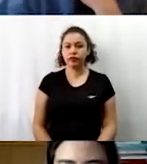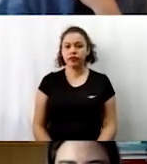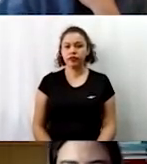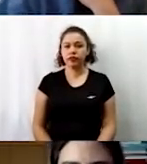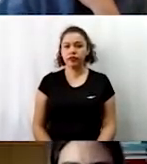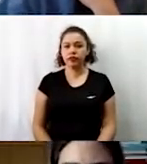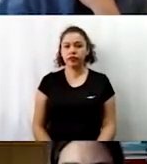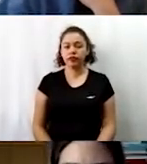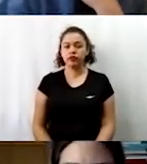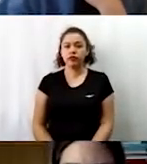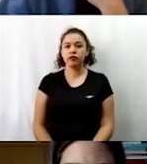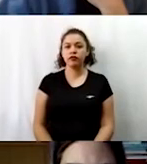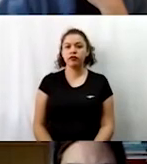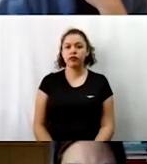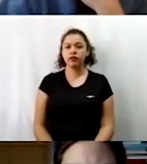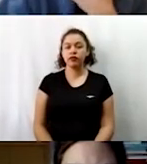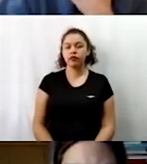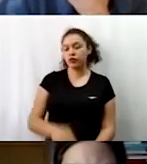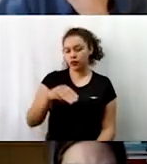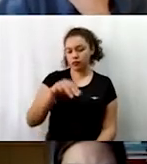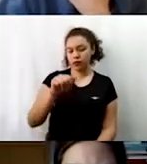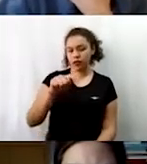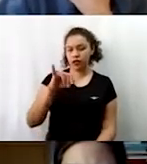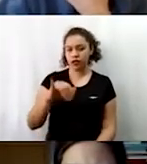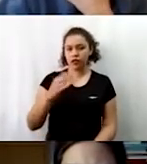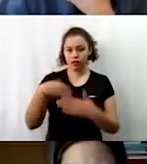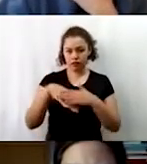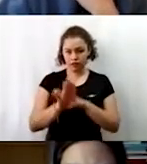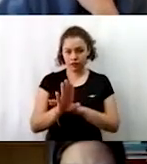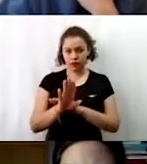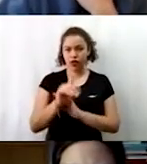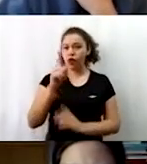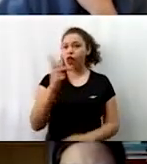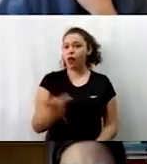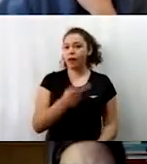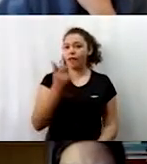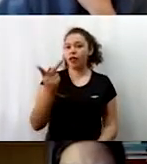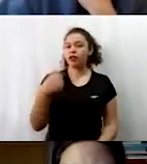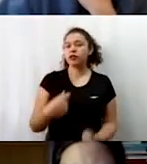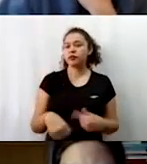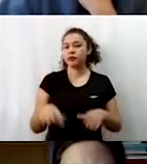Si ingresan a Menti, les va a salir una primera preguntita por ahí.